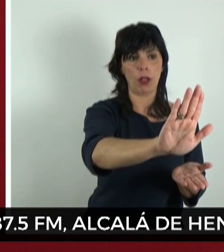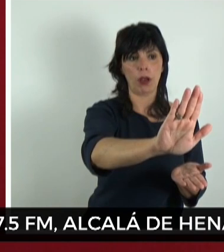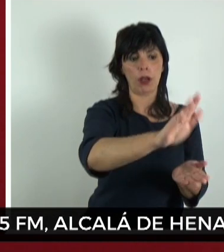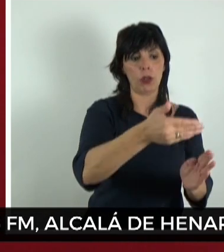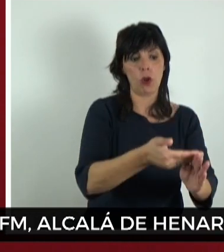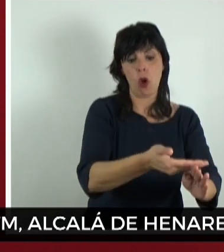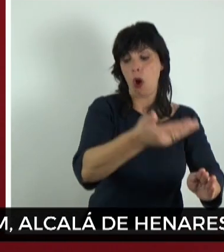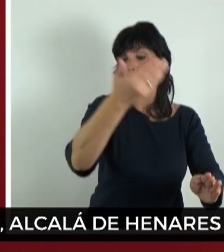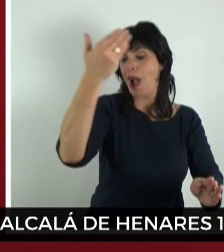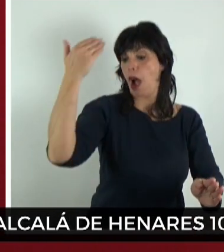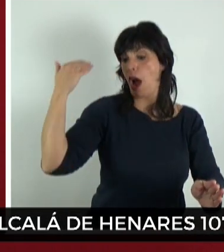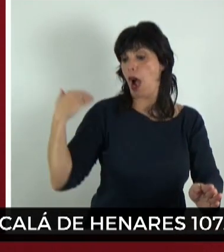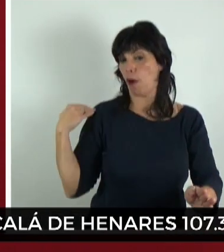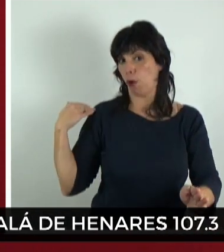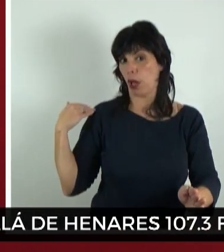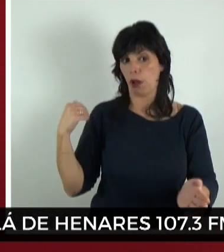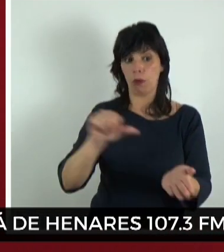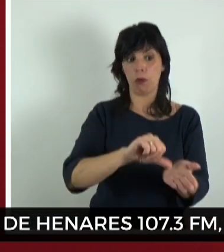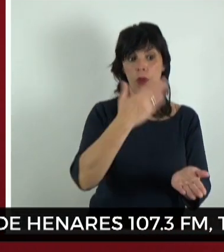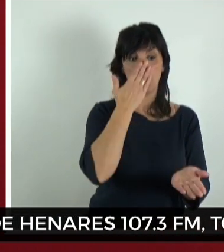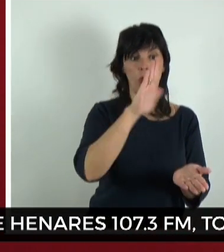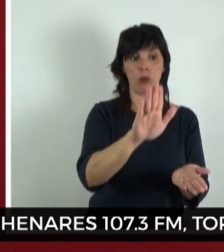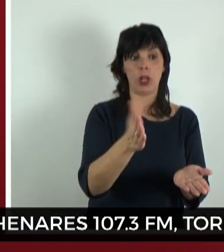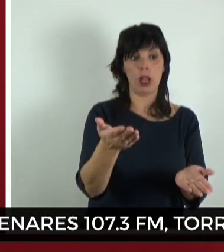que Él solo murió para los judíos. No, no.